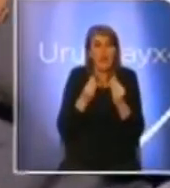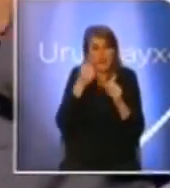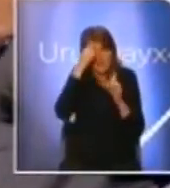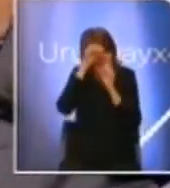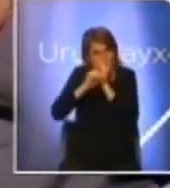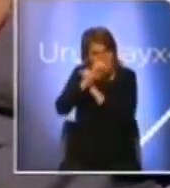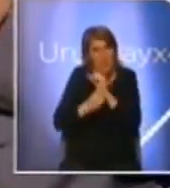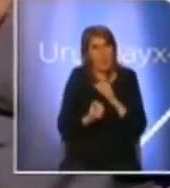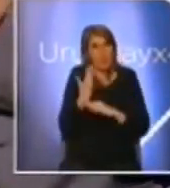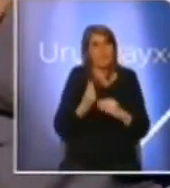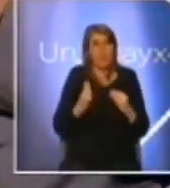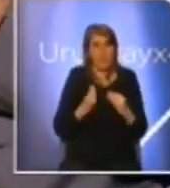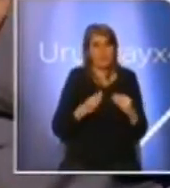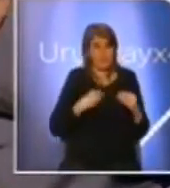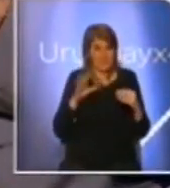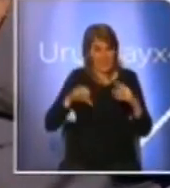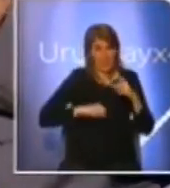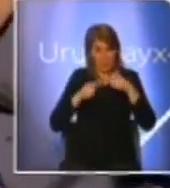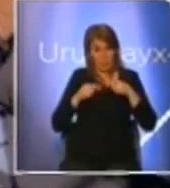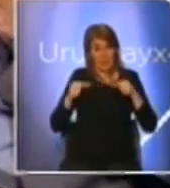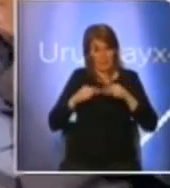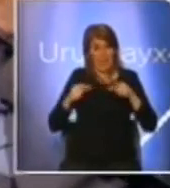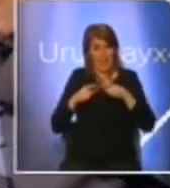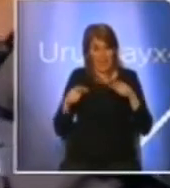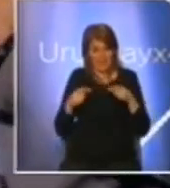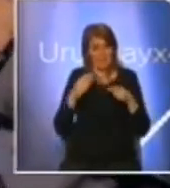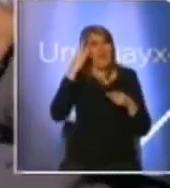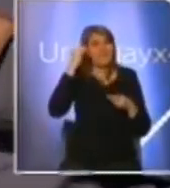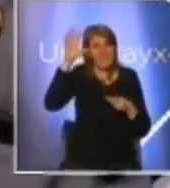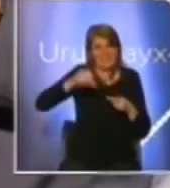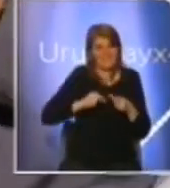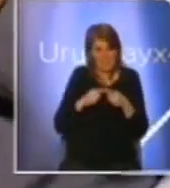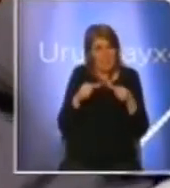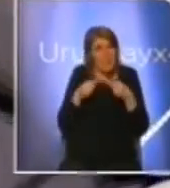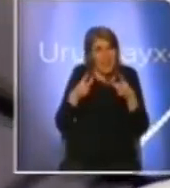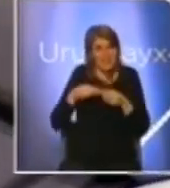Yo justo lo traía en un papelito, pero lo tengo cerrado, me olvidé. Pero